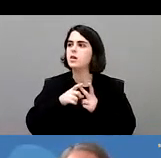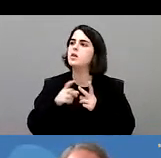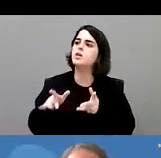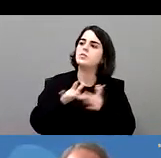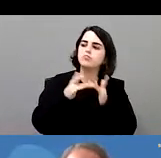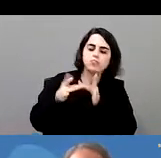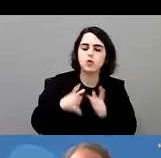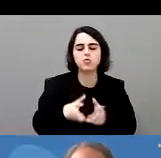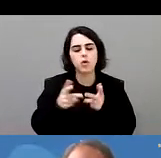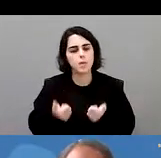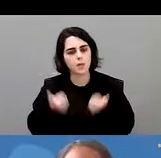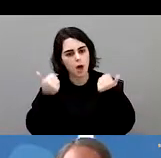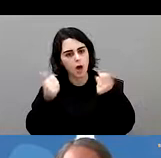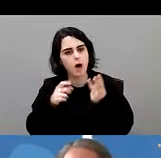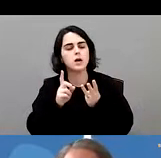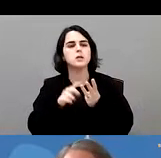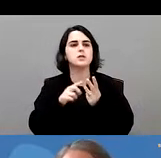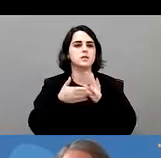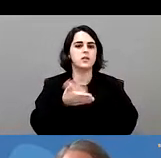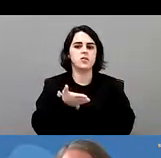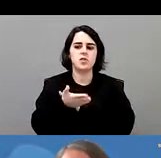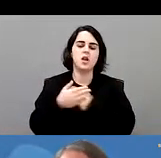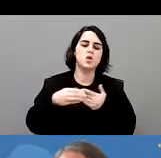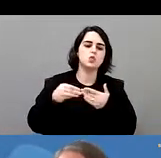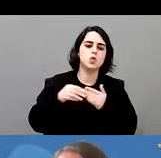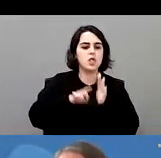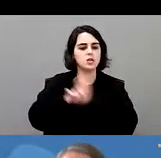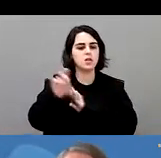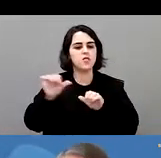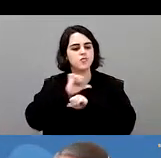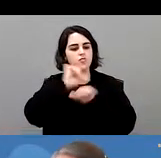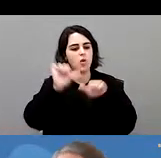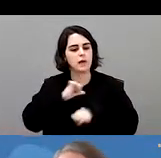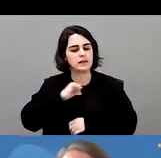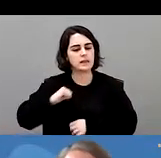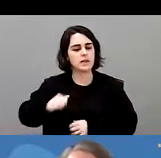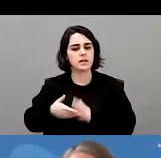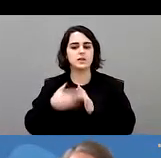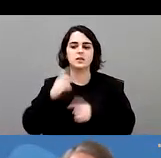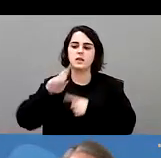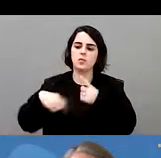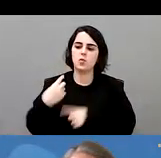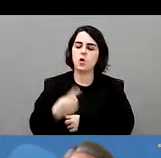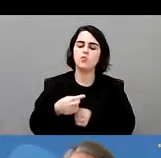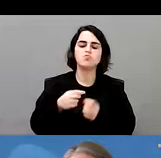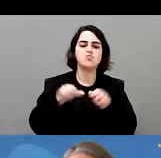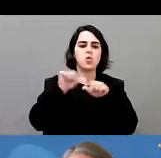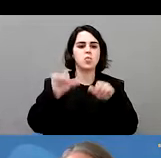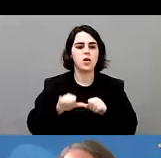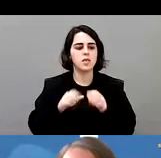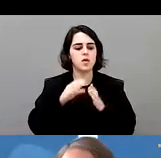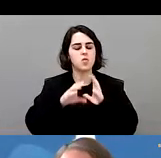ricas, el permitir al final el desarrollo del usuario de forma independiente en la modalidad que luego vaya a utilizar para comunicarse más